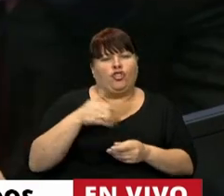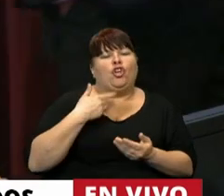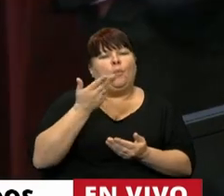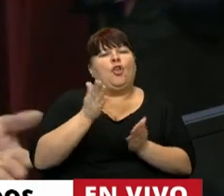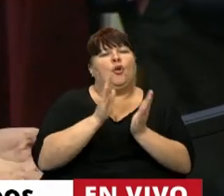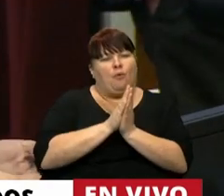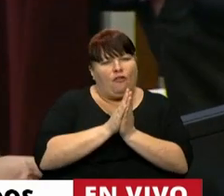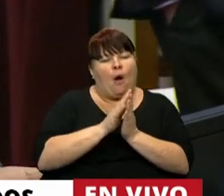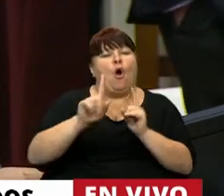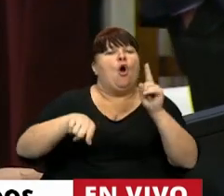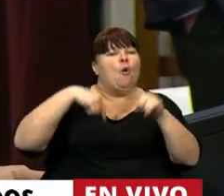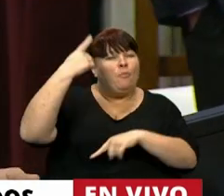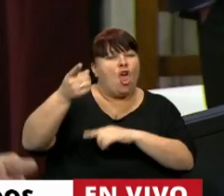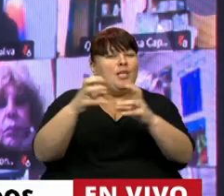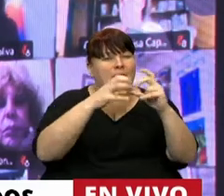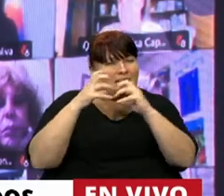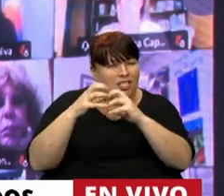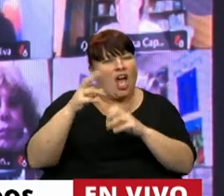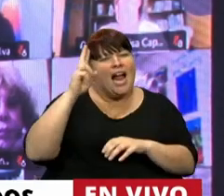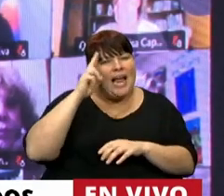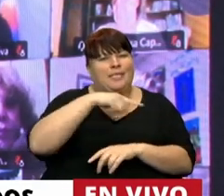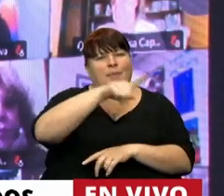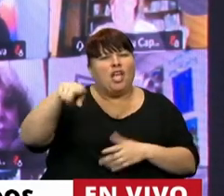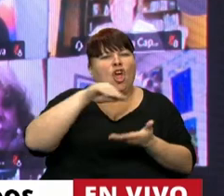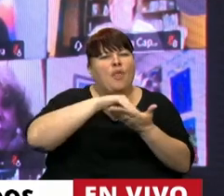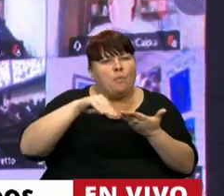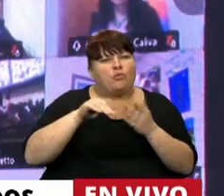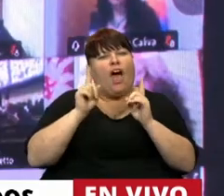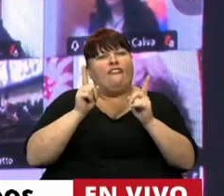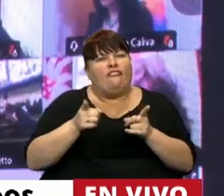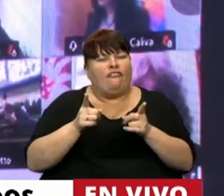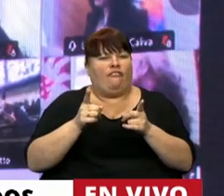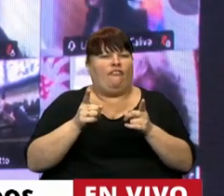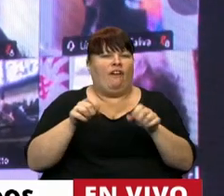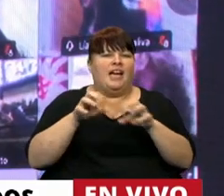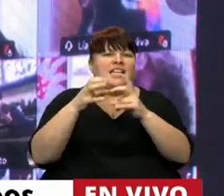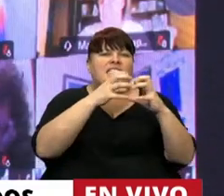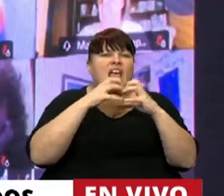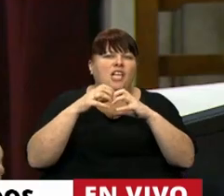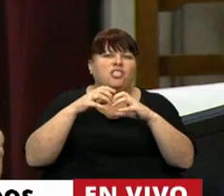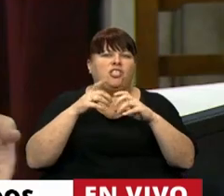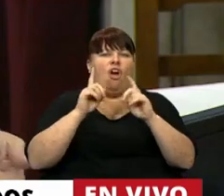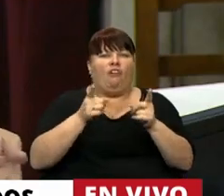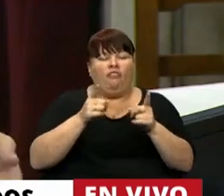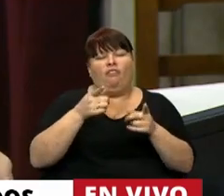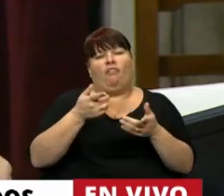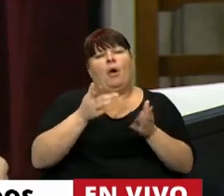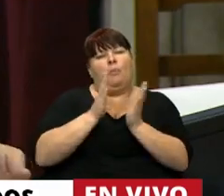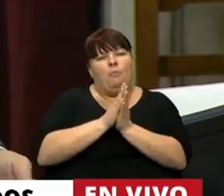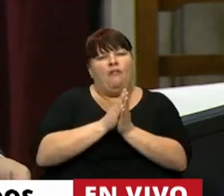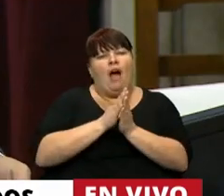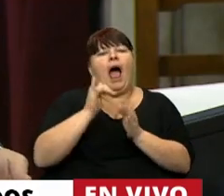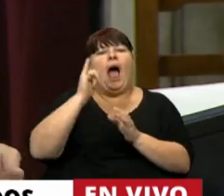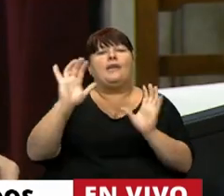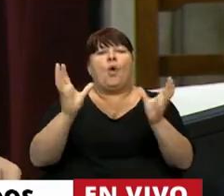pido que para la próxima sesión, por respeto a los diputados que se quedan en la sesión, se pida en